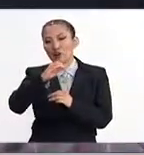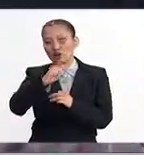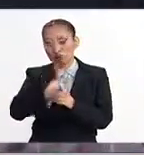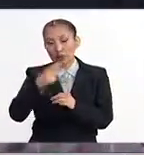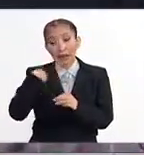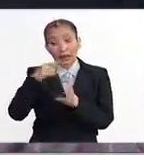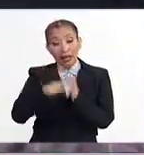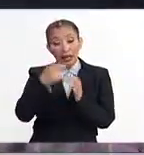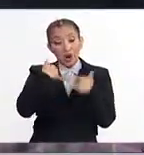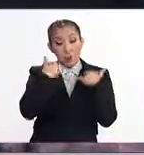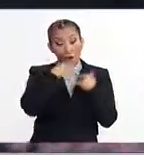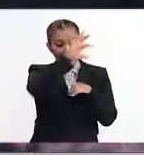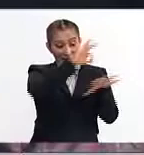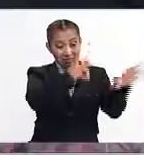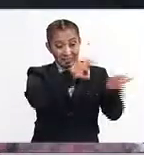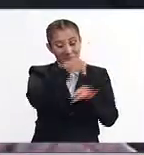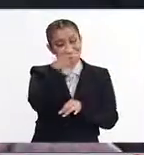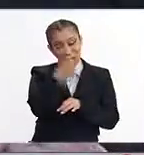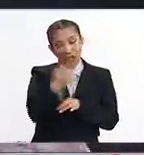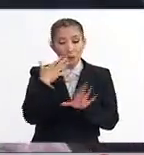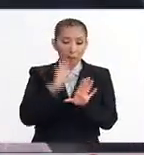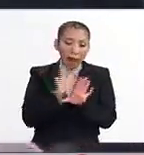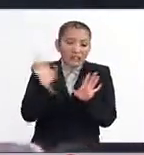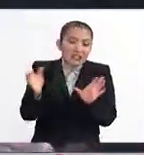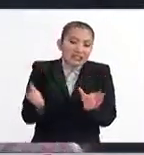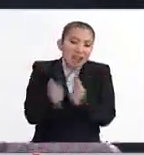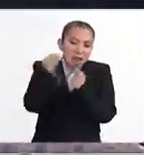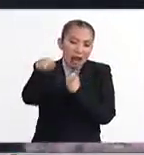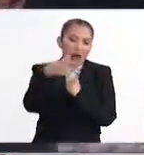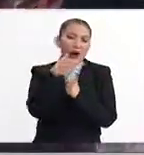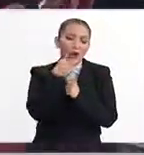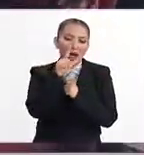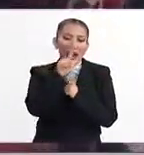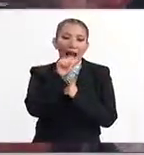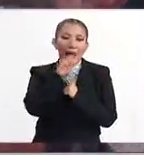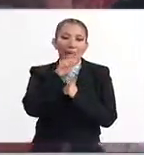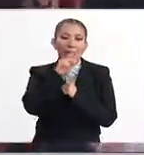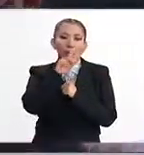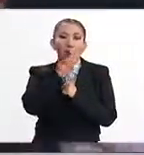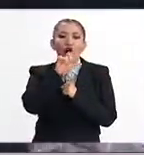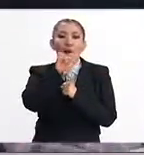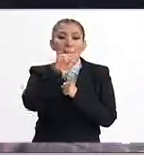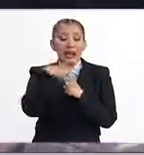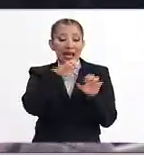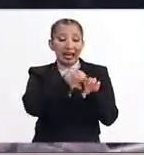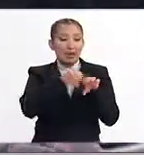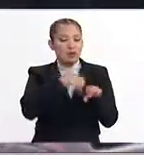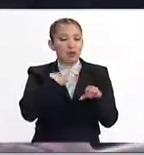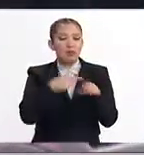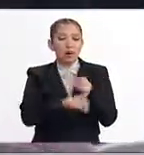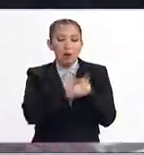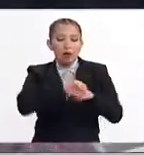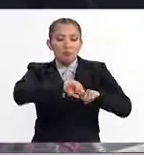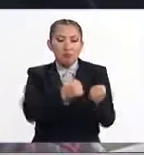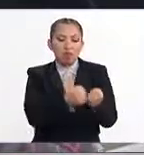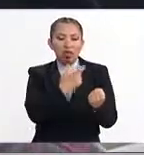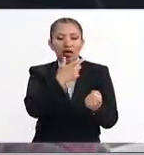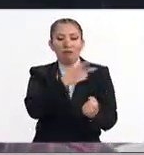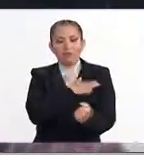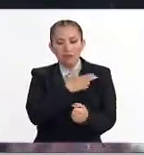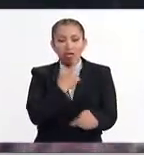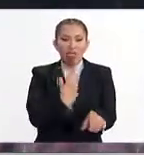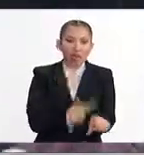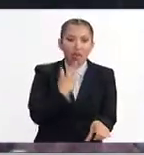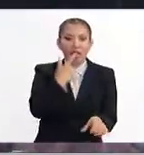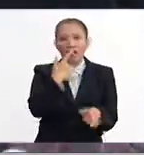de debutar jóvenes. Eso fue lo más rescatable por parte de la Volpe en un equipo que se llenó de lesiones, que perdió jugadores,